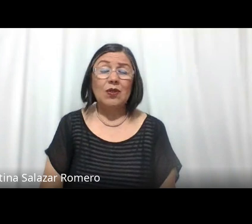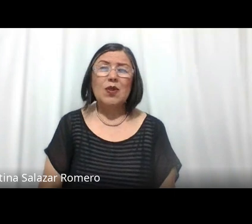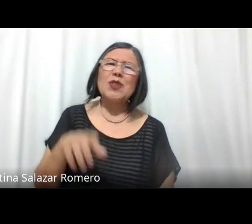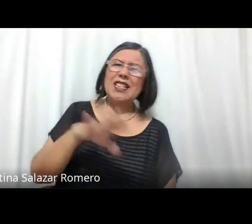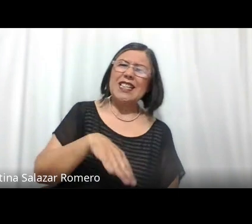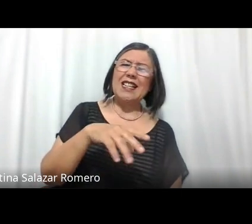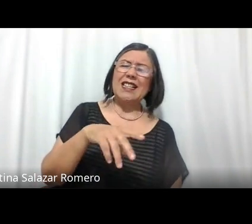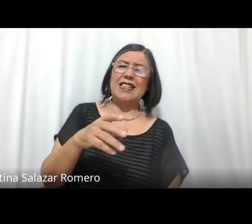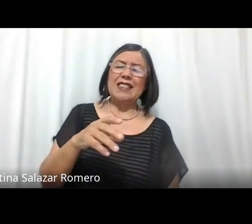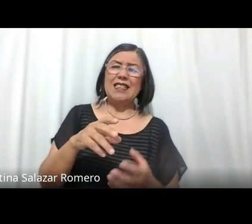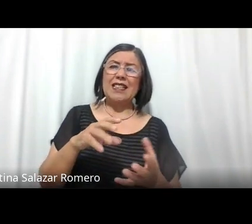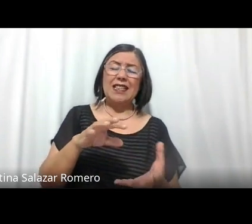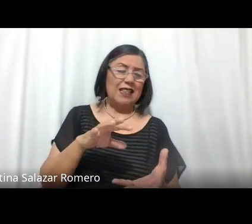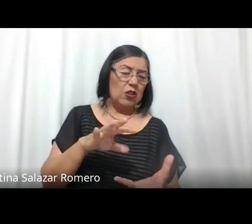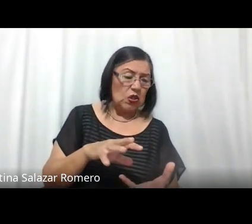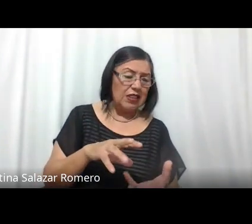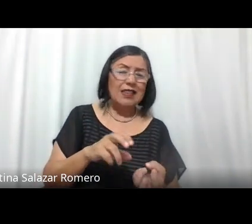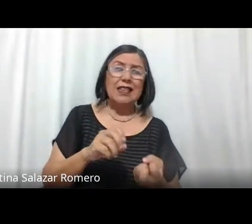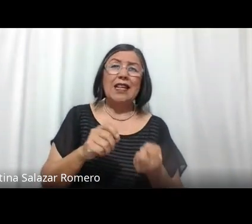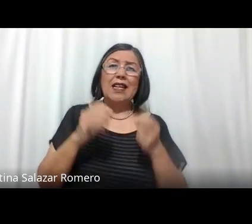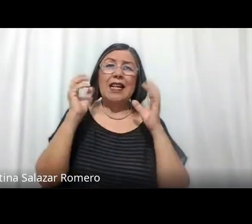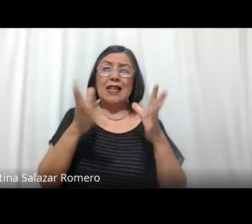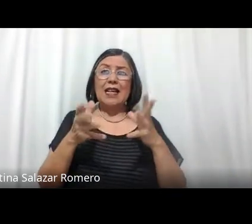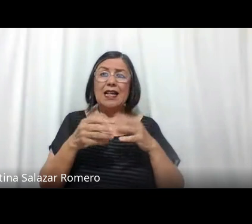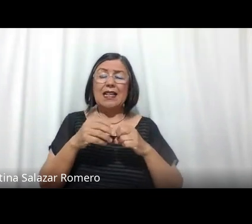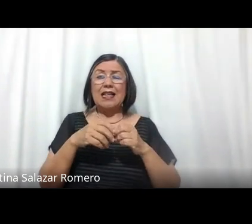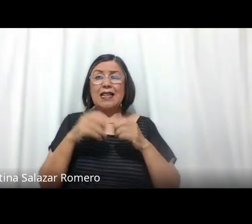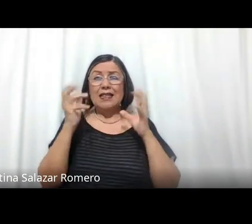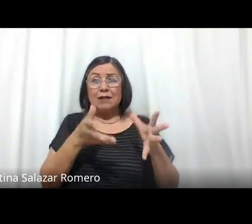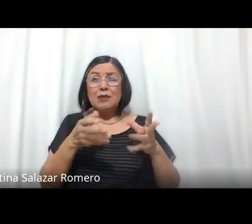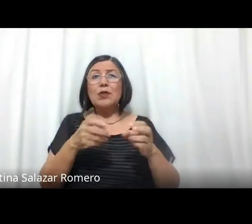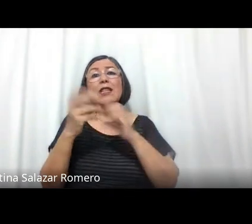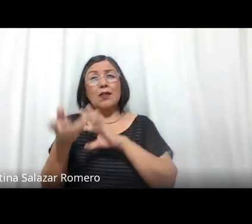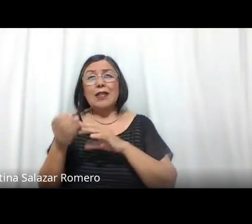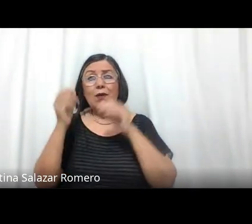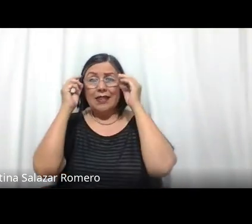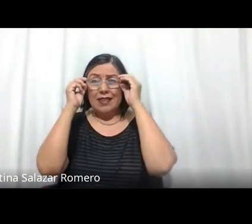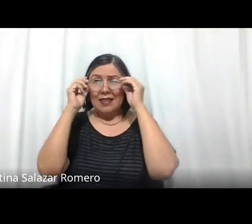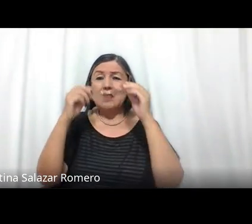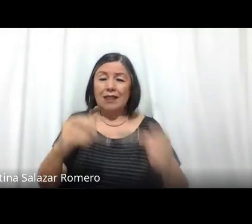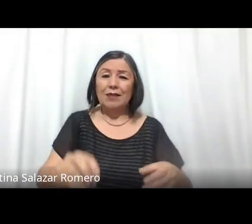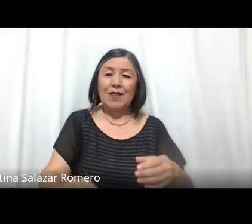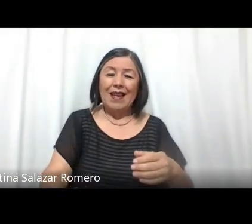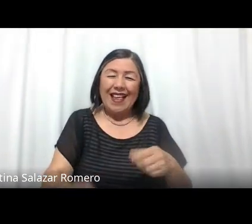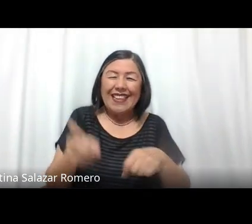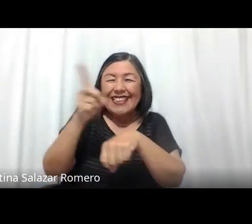no. ¿Cómo sería entonces ese mismo enunciado en lengua de señas,